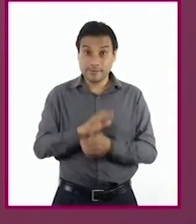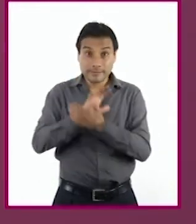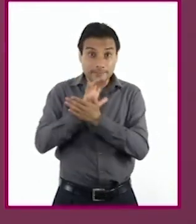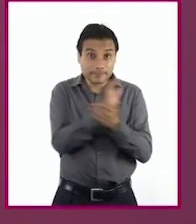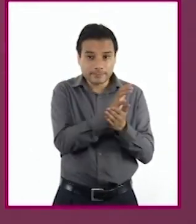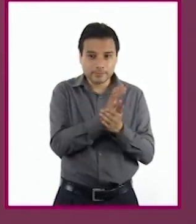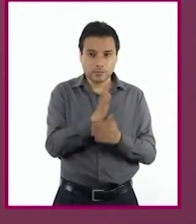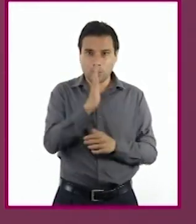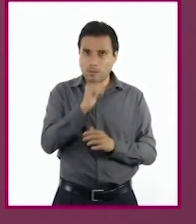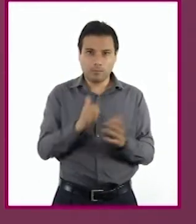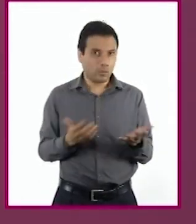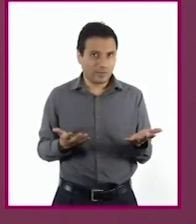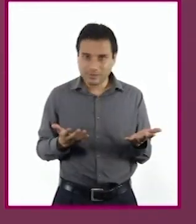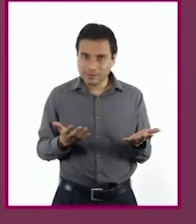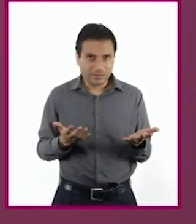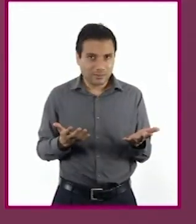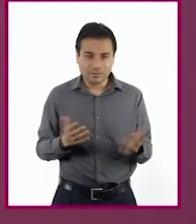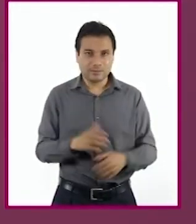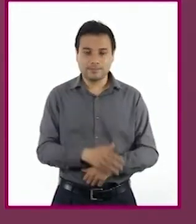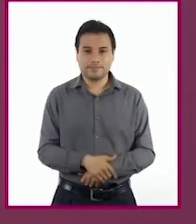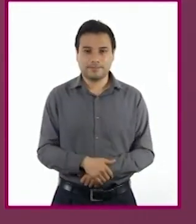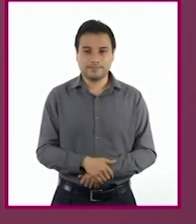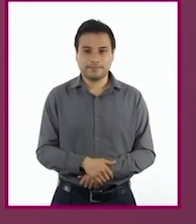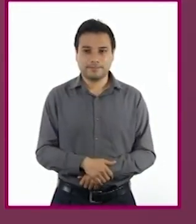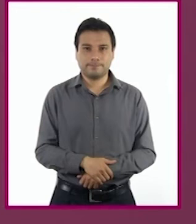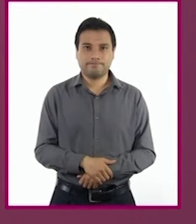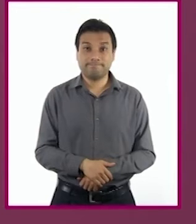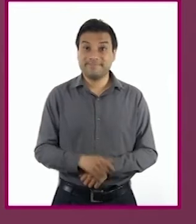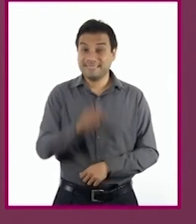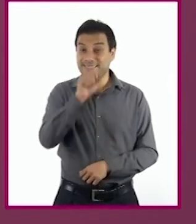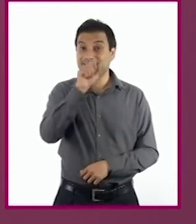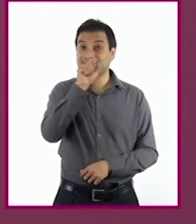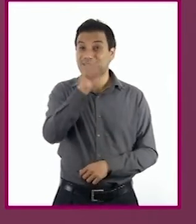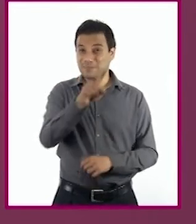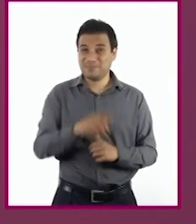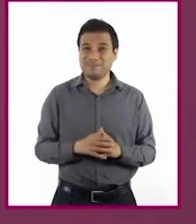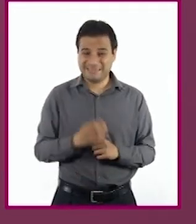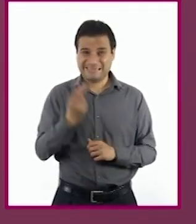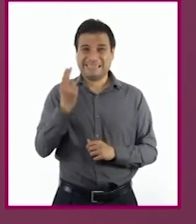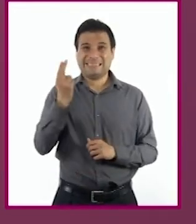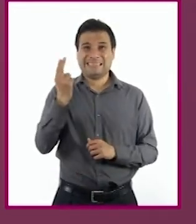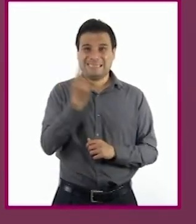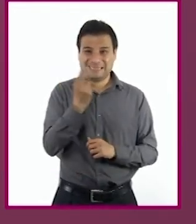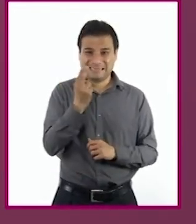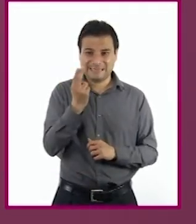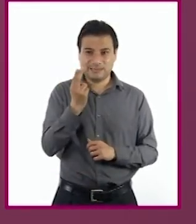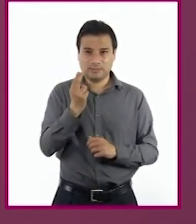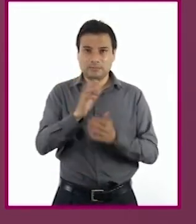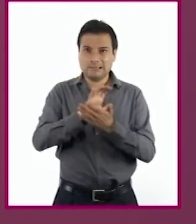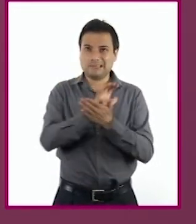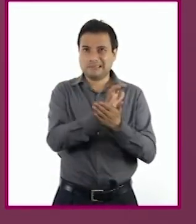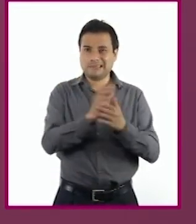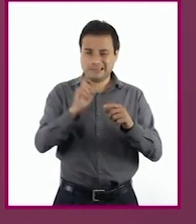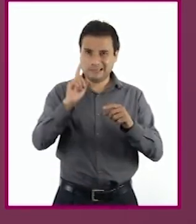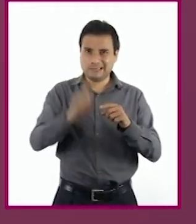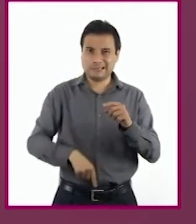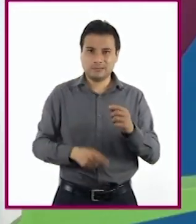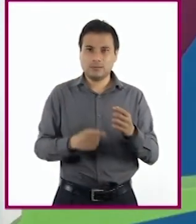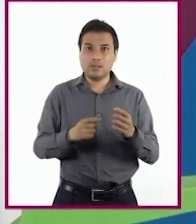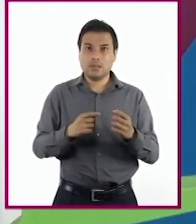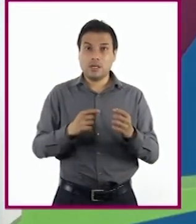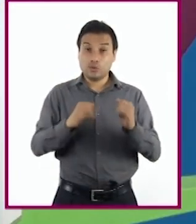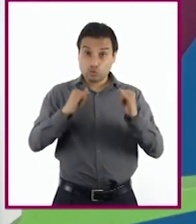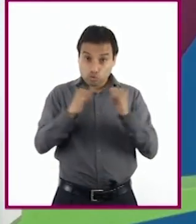presentar dentro de las instituciones de gobierno, pero también deben promover la no discriminación en la sociedad en